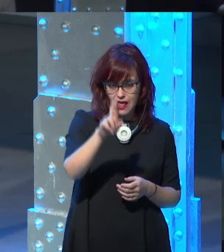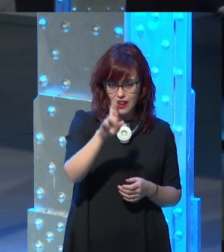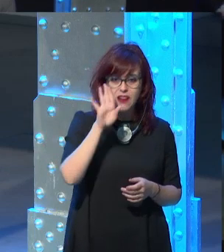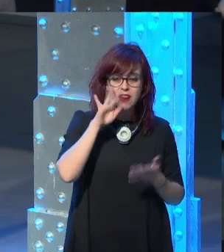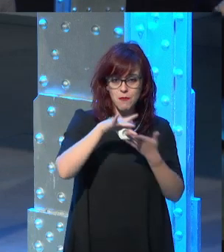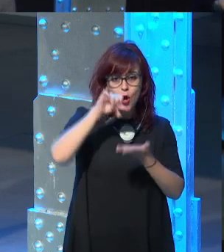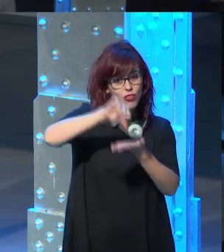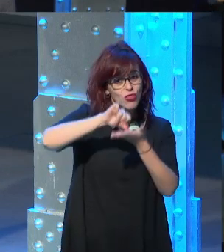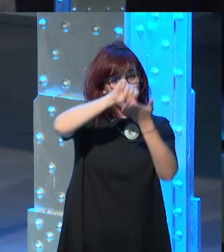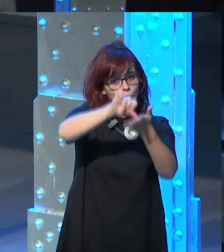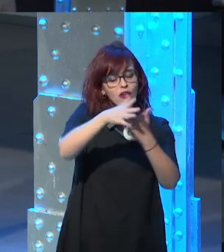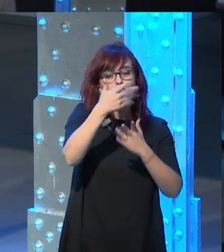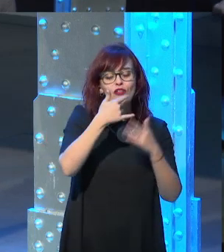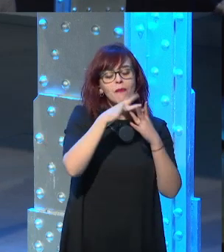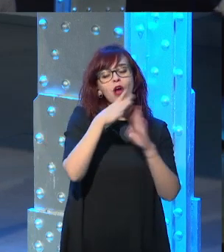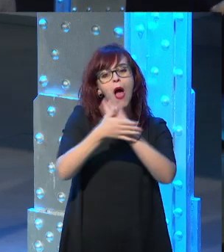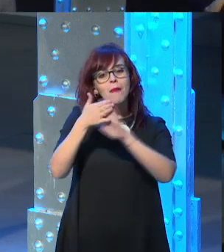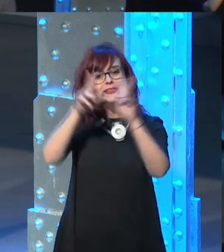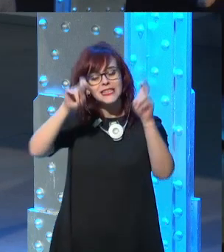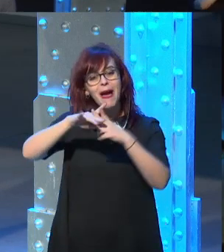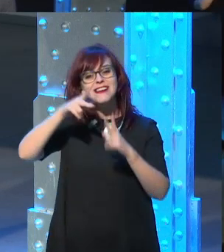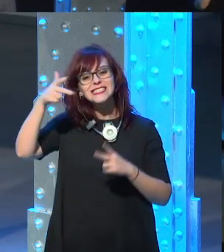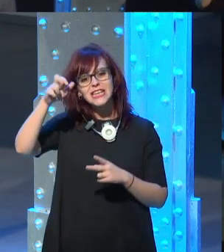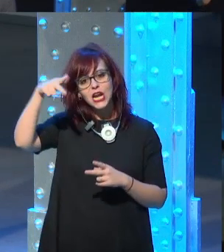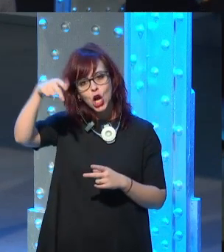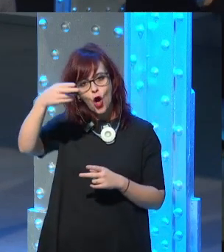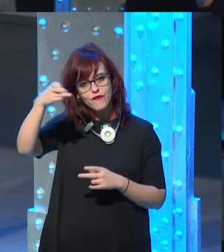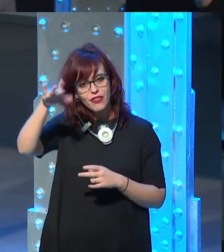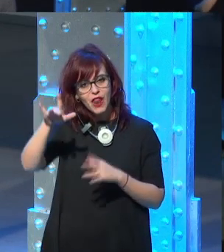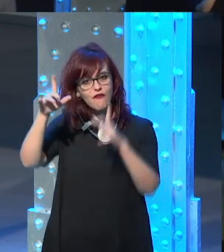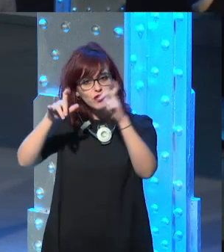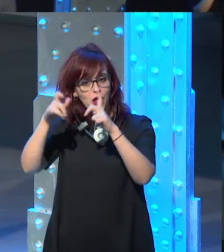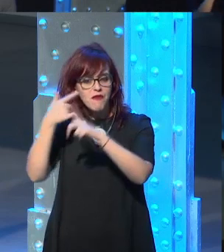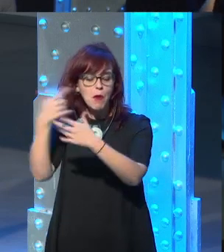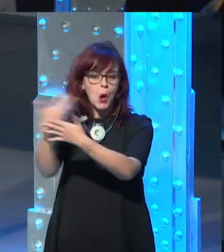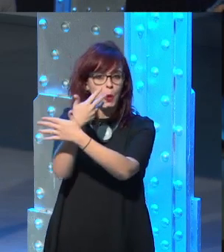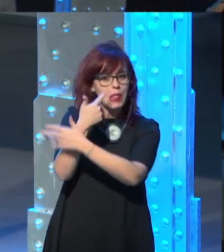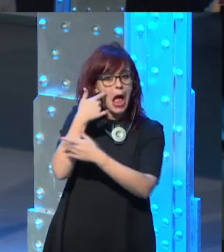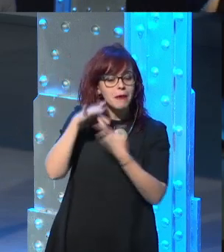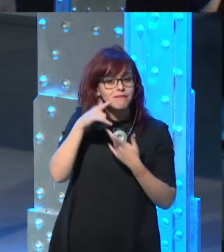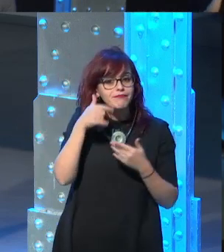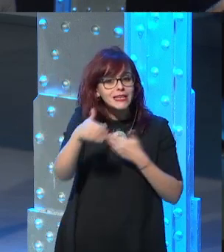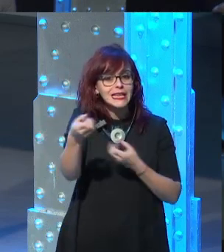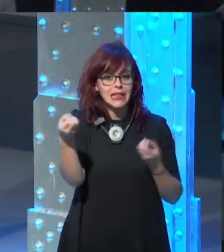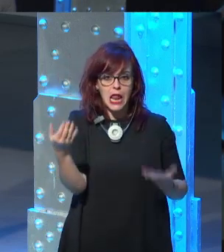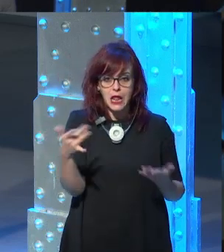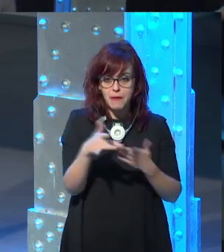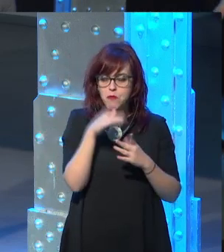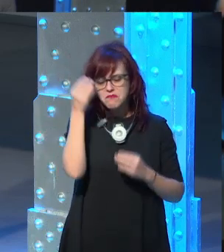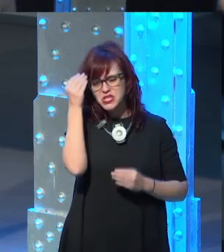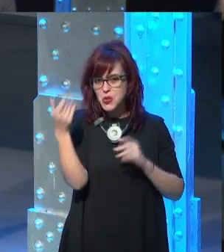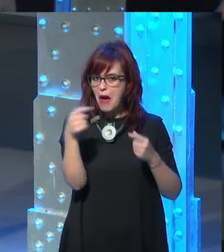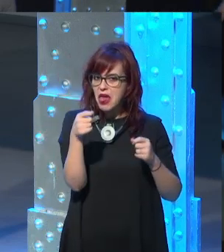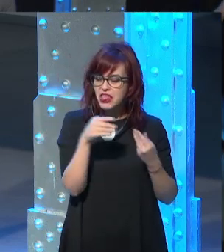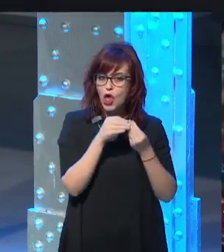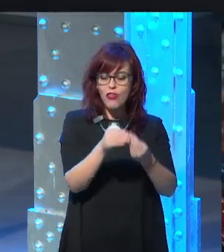paráis de juntaros científicos y artistas. Exacto, nos está gustando bastante. Yo creo que vamos a continuar en ese sentido. En esa línea,